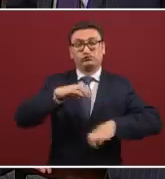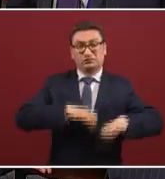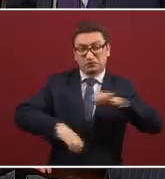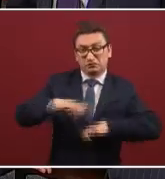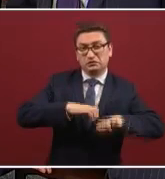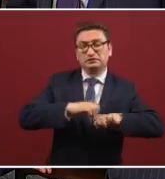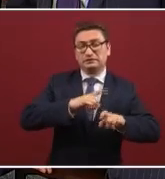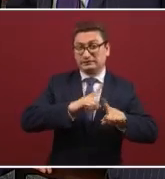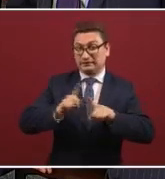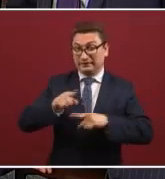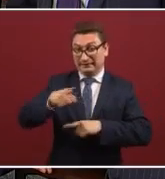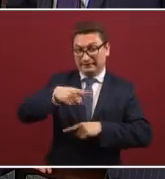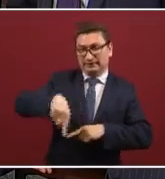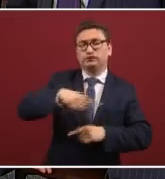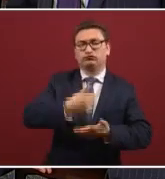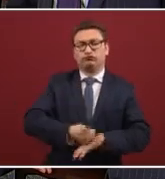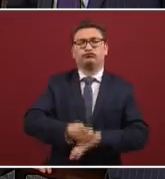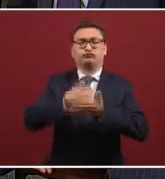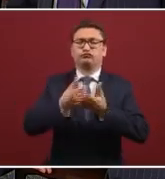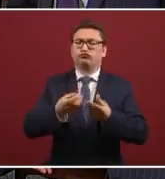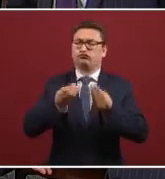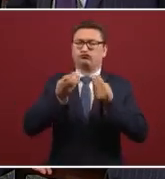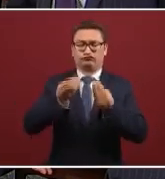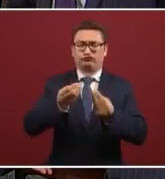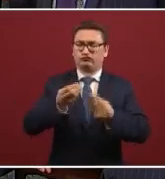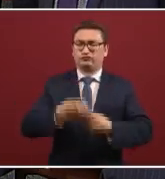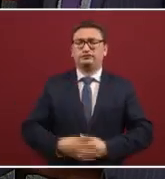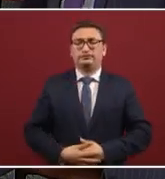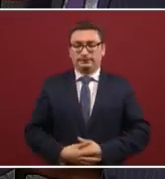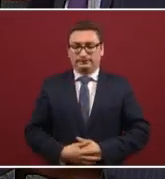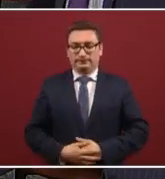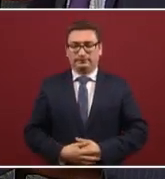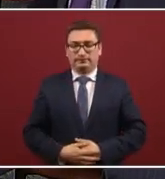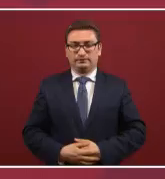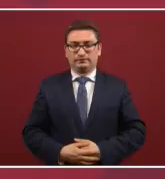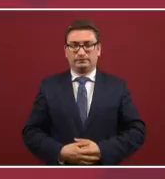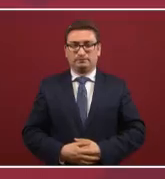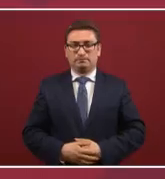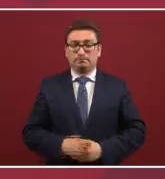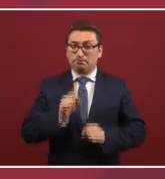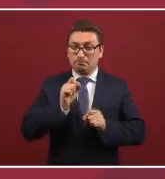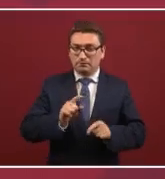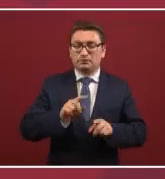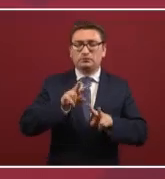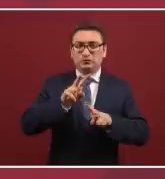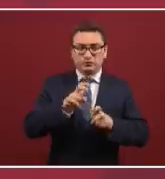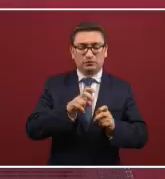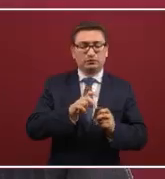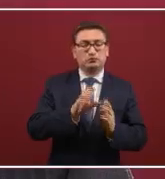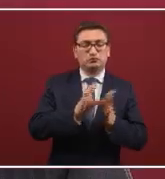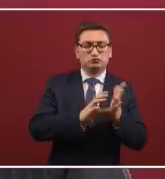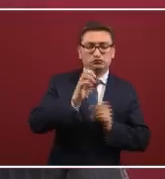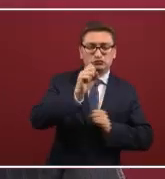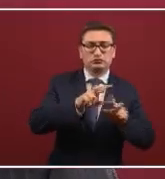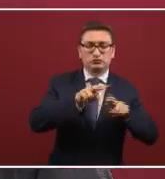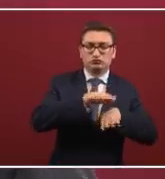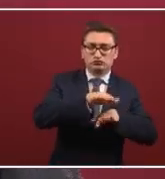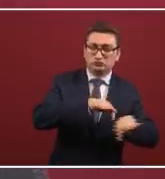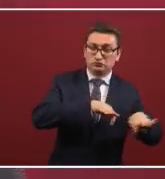sector empresarial, tanto en la reforma laboral como en las